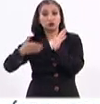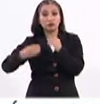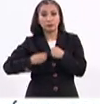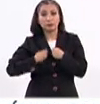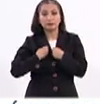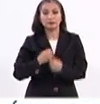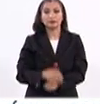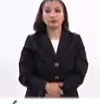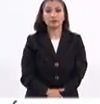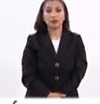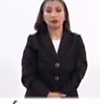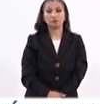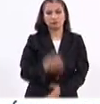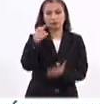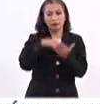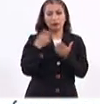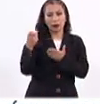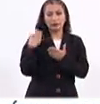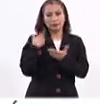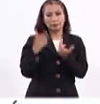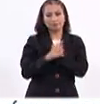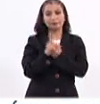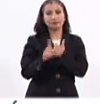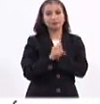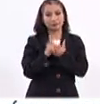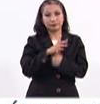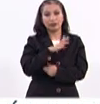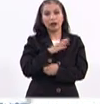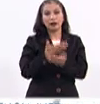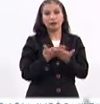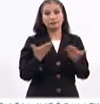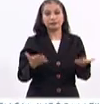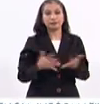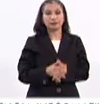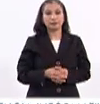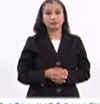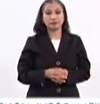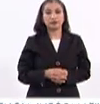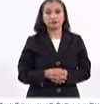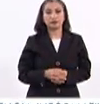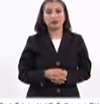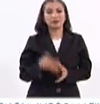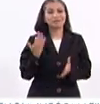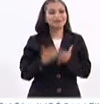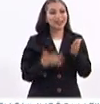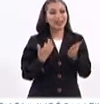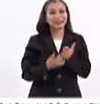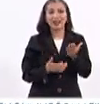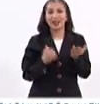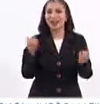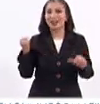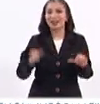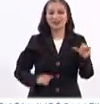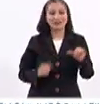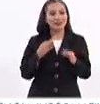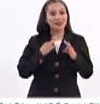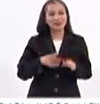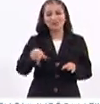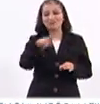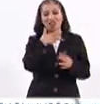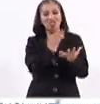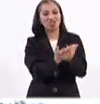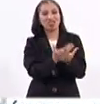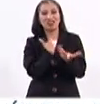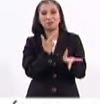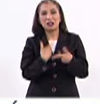su vida, que creo que ese es uno de los grandes problemas que tenemos hoy en día, la falta de actividad física por parte de la